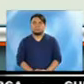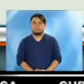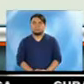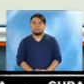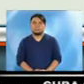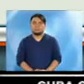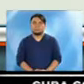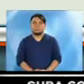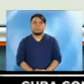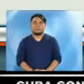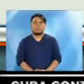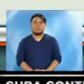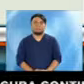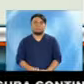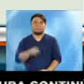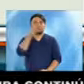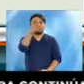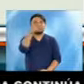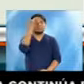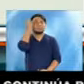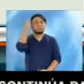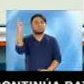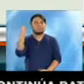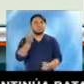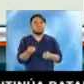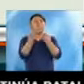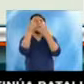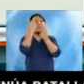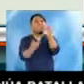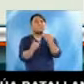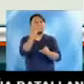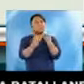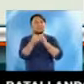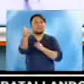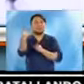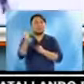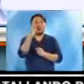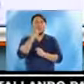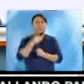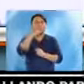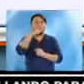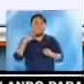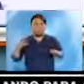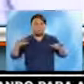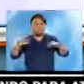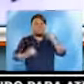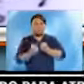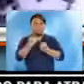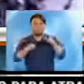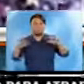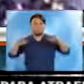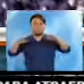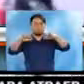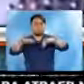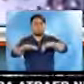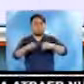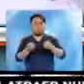¿Se imagina cuántas personas entre hombres y mujeres corrieron por su ubicación?